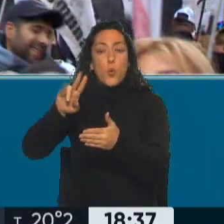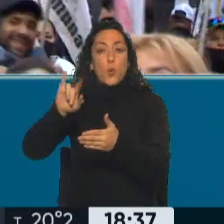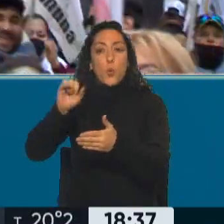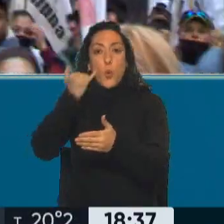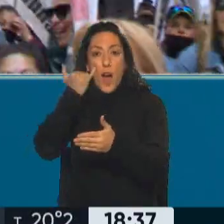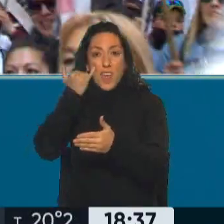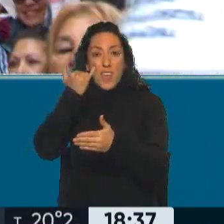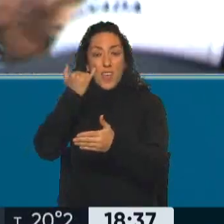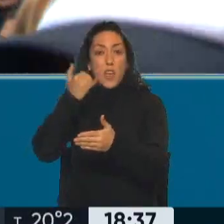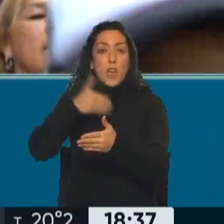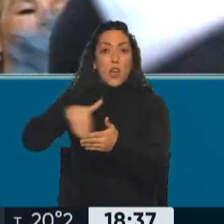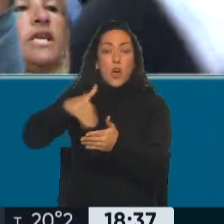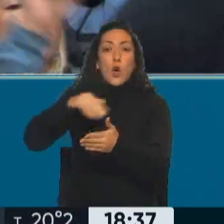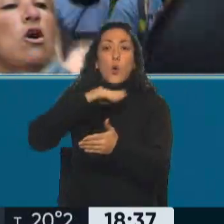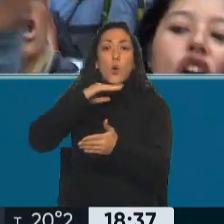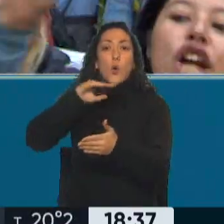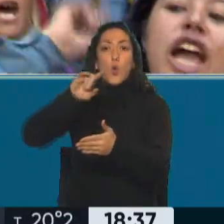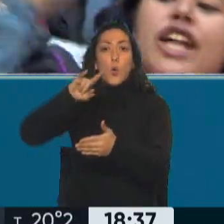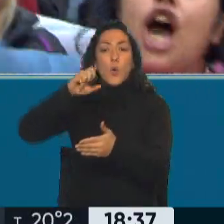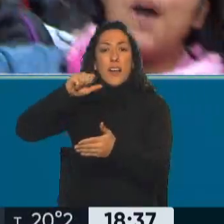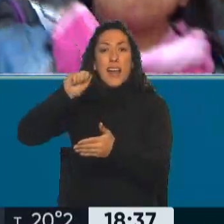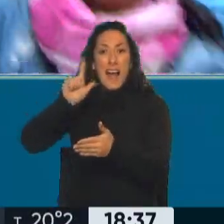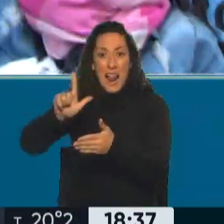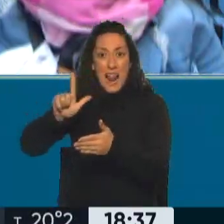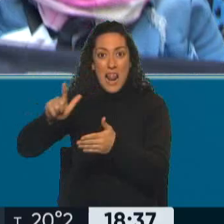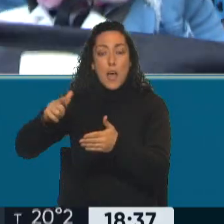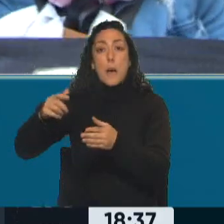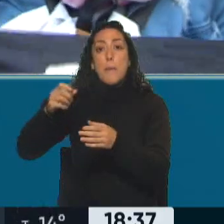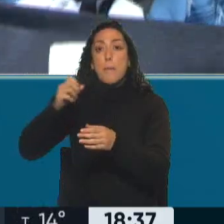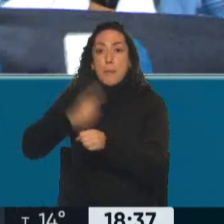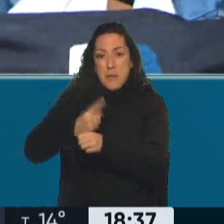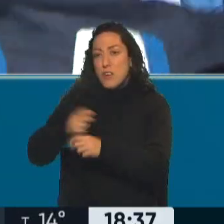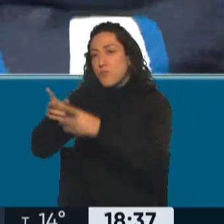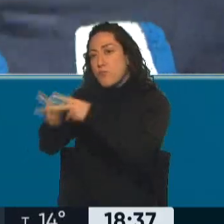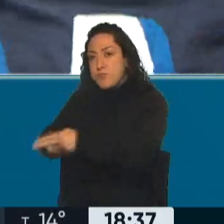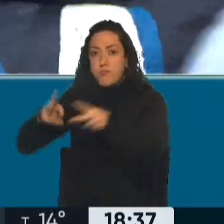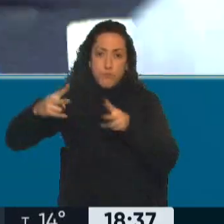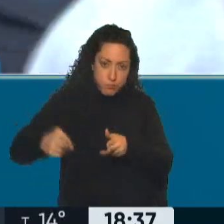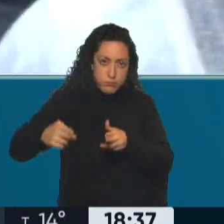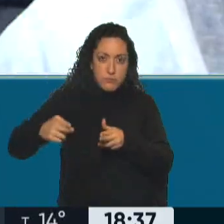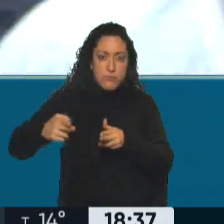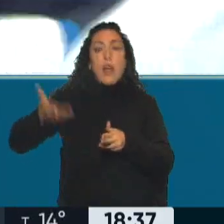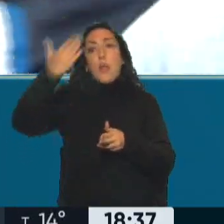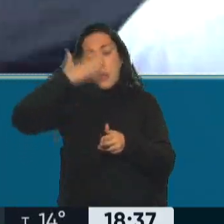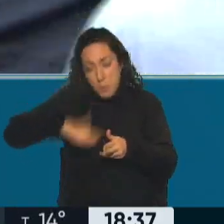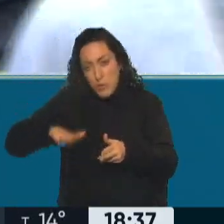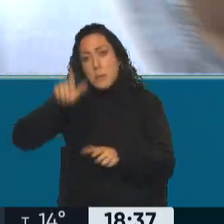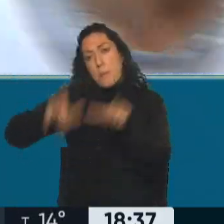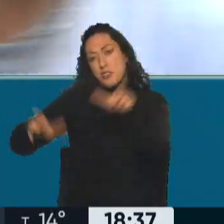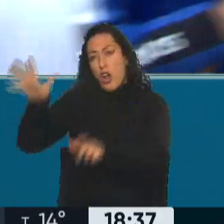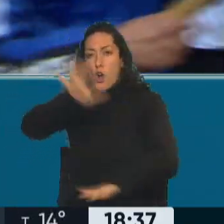por un momento estuvo cortada al tránsito pero después entre los organizadores y los